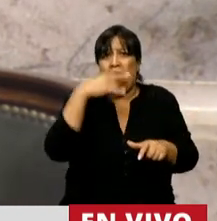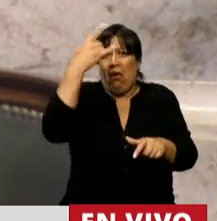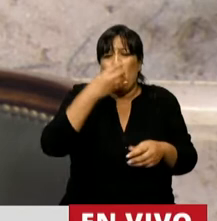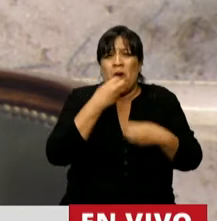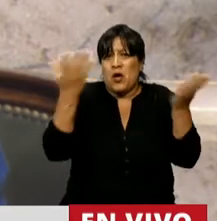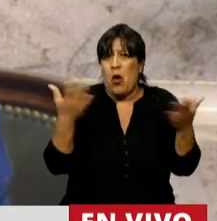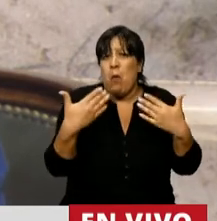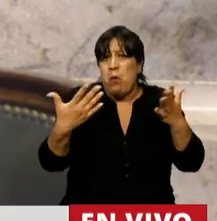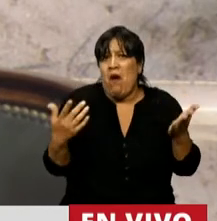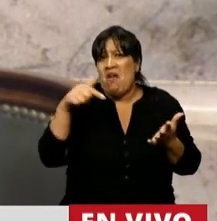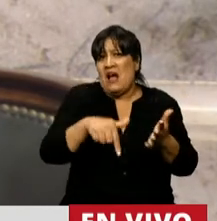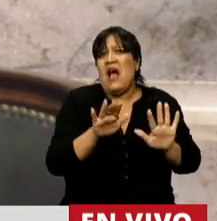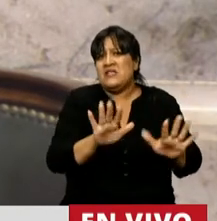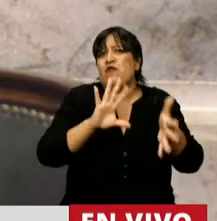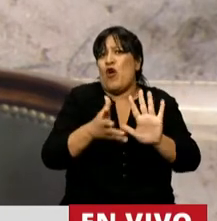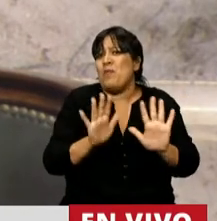Mire,